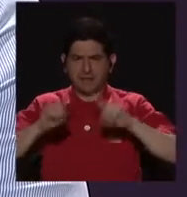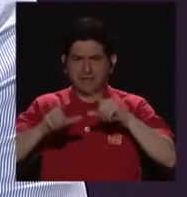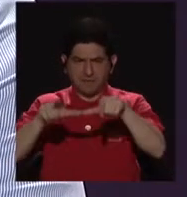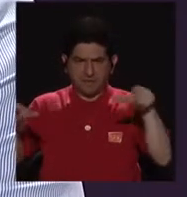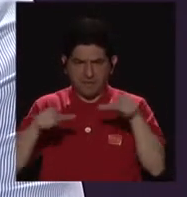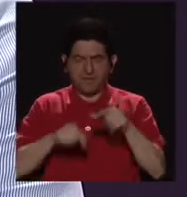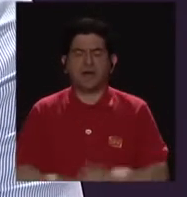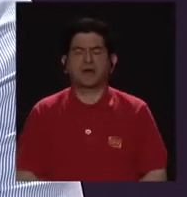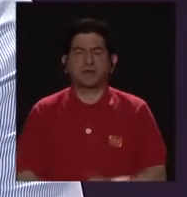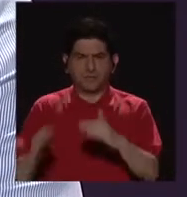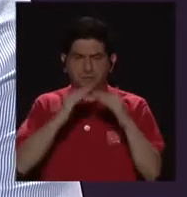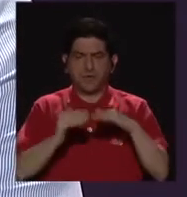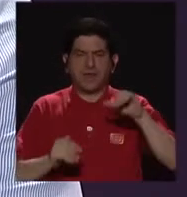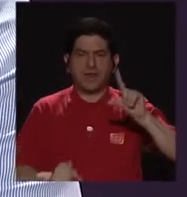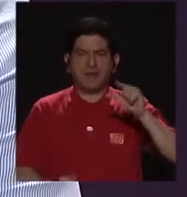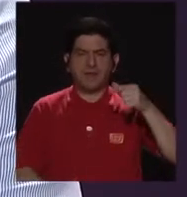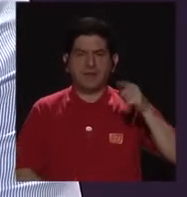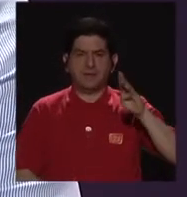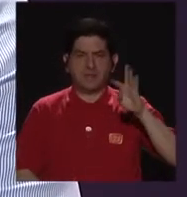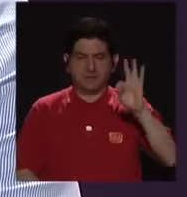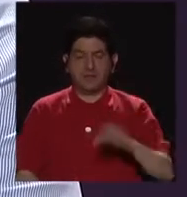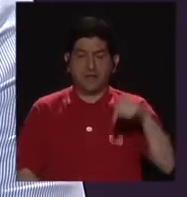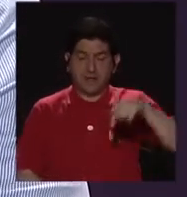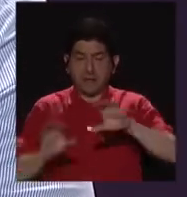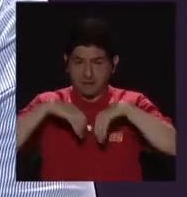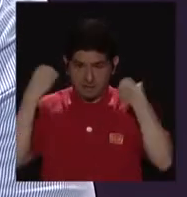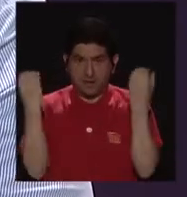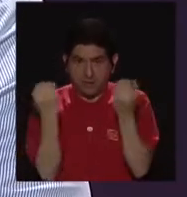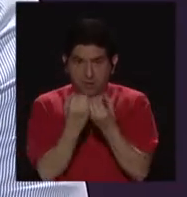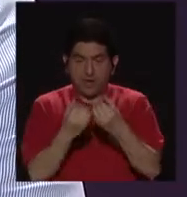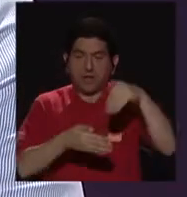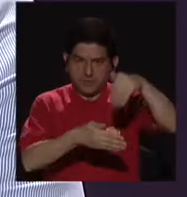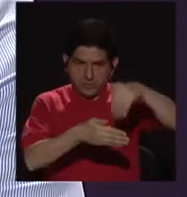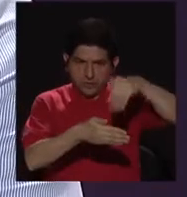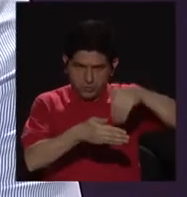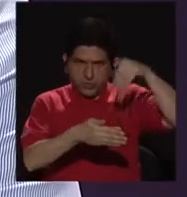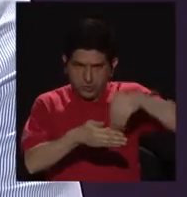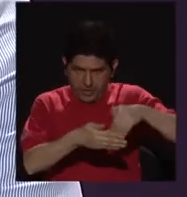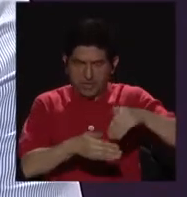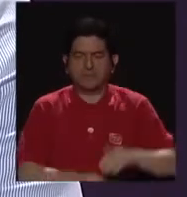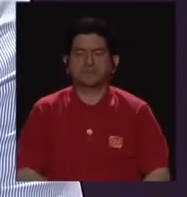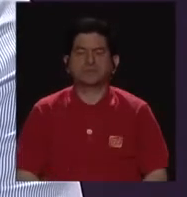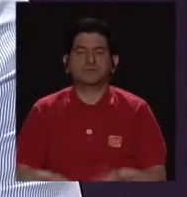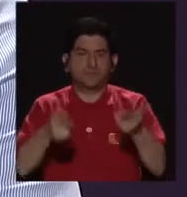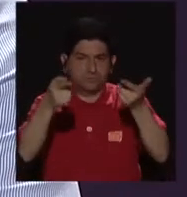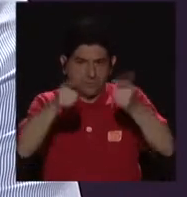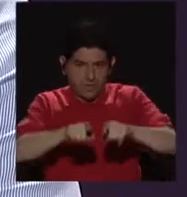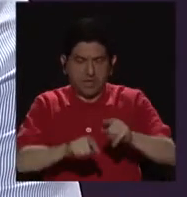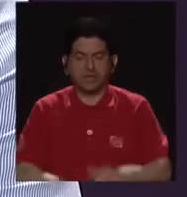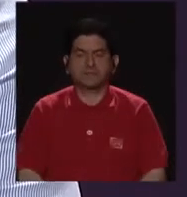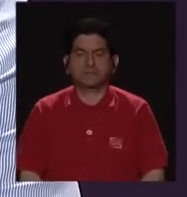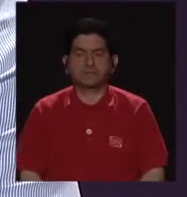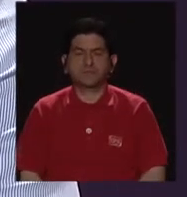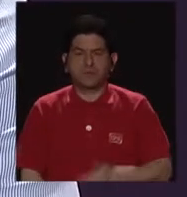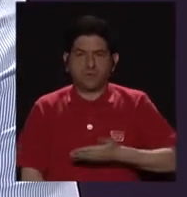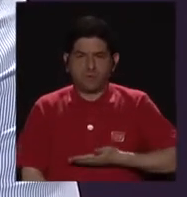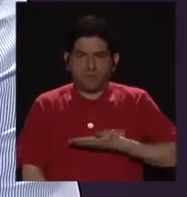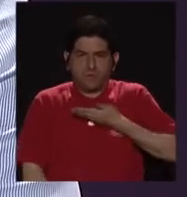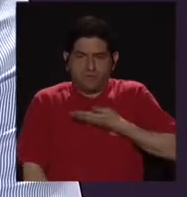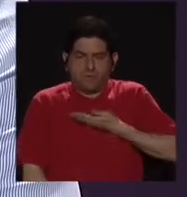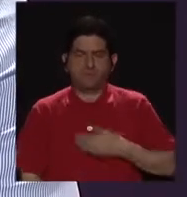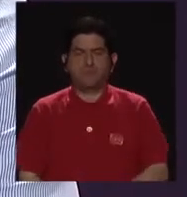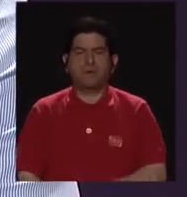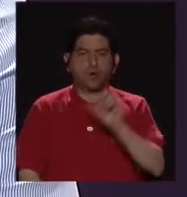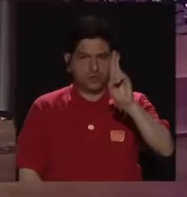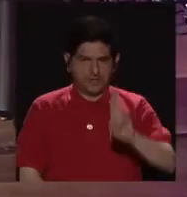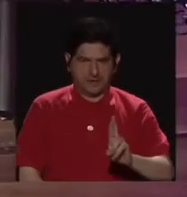dicho evento es organizado y se encuentra además registrado por el pride costa rica al